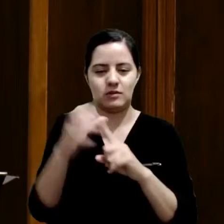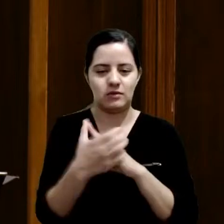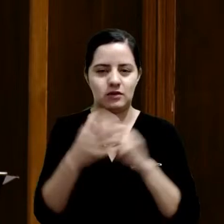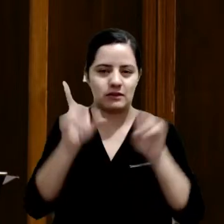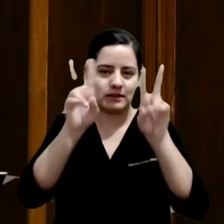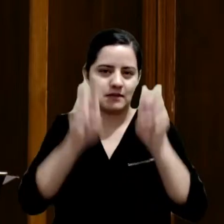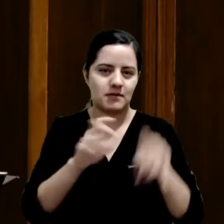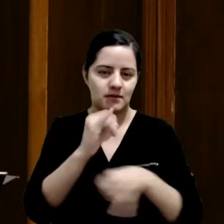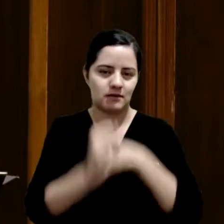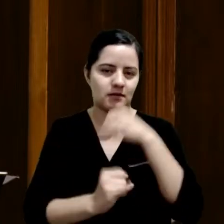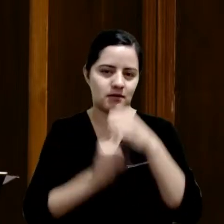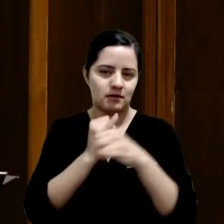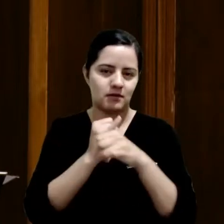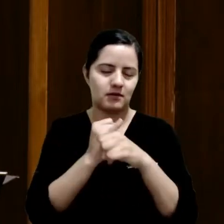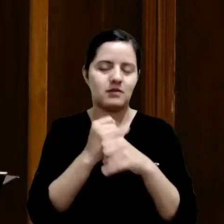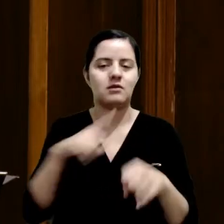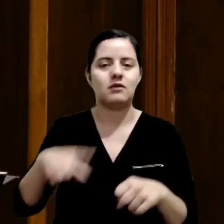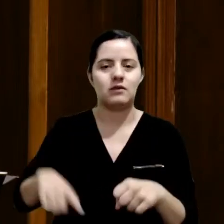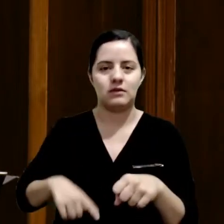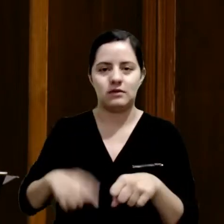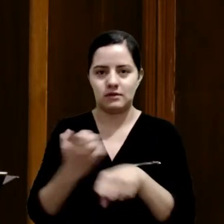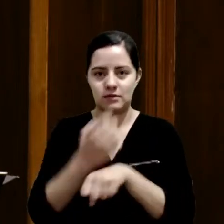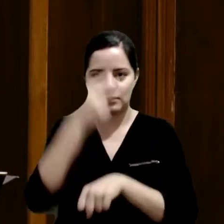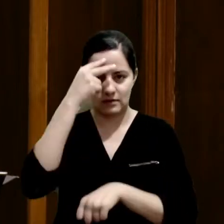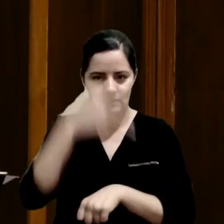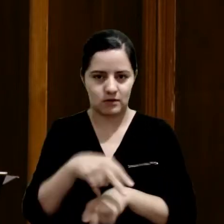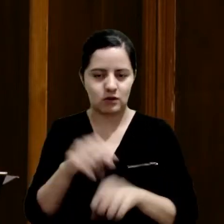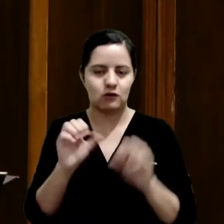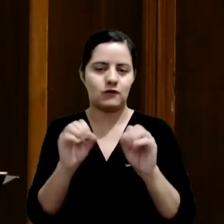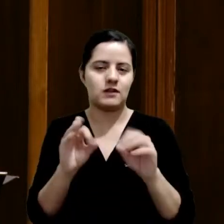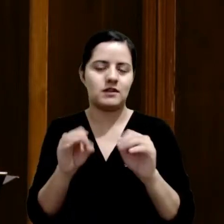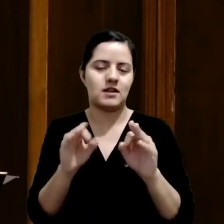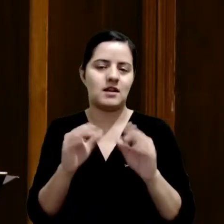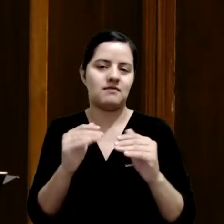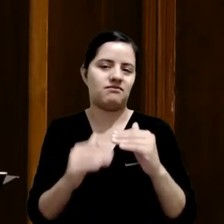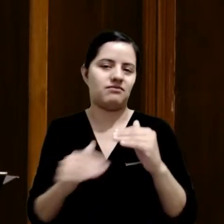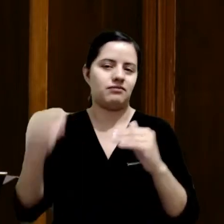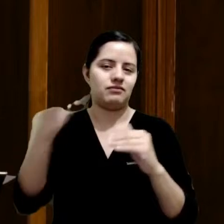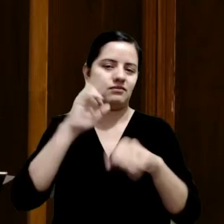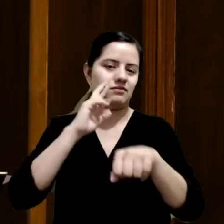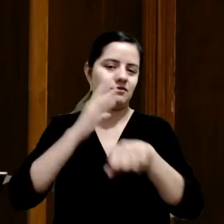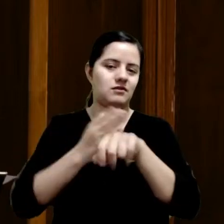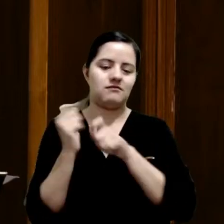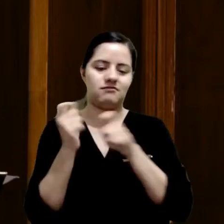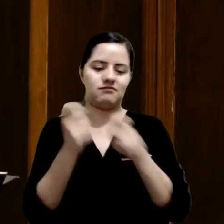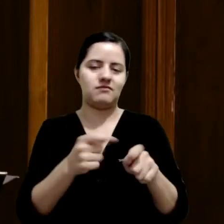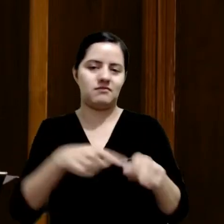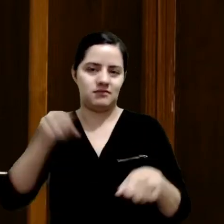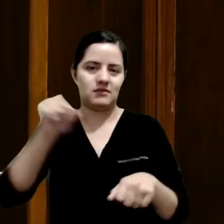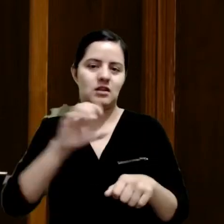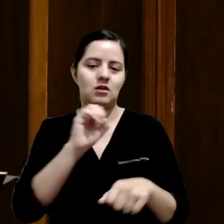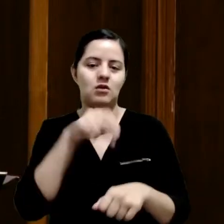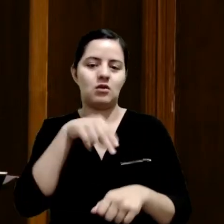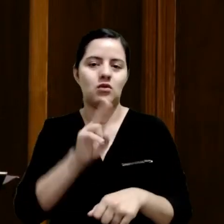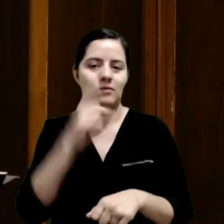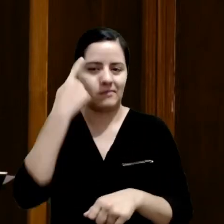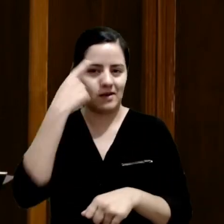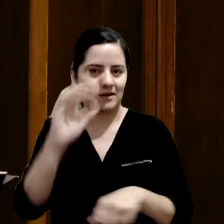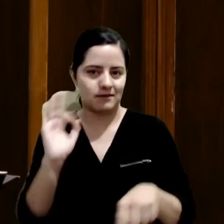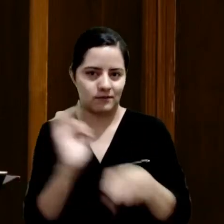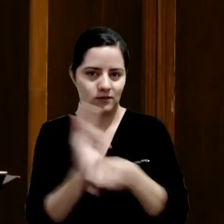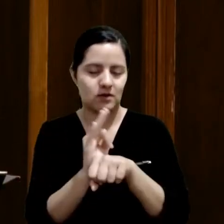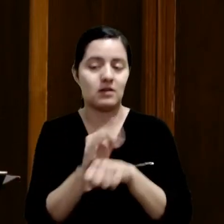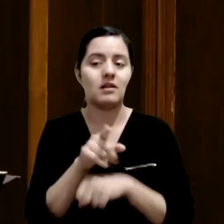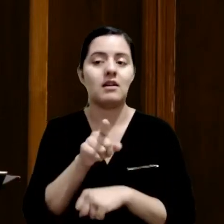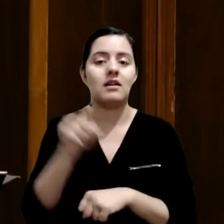del Estado de México, la Oficina del Alto Comisionado de las Naciones Unidas para los Refugiados, la Comisión de Derechos Humanos del